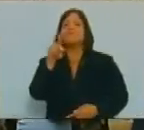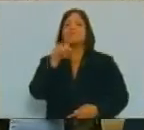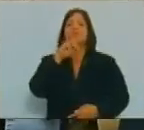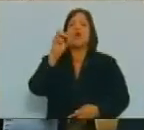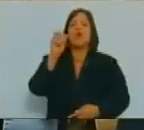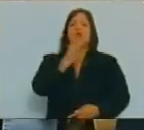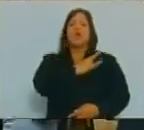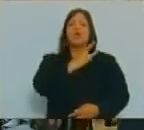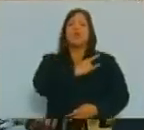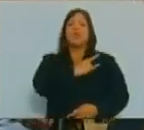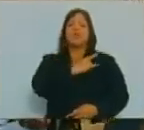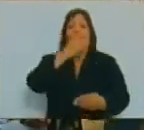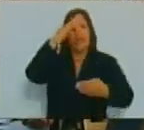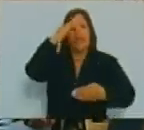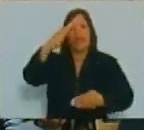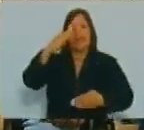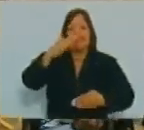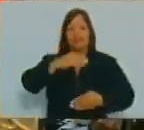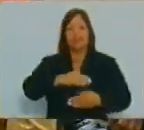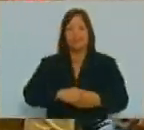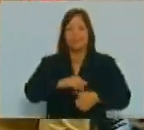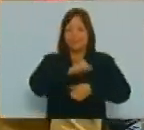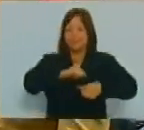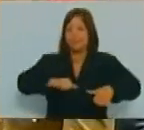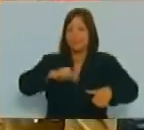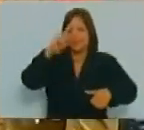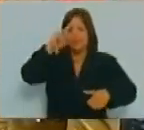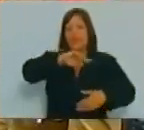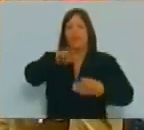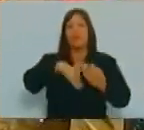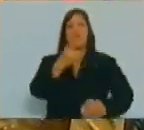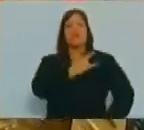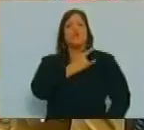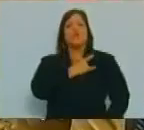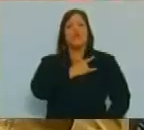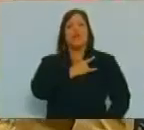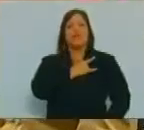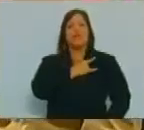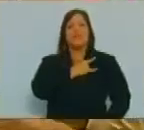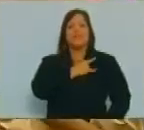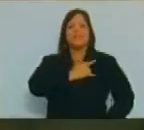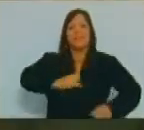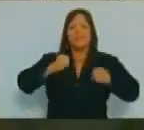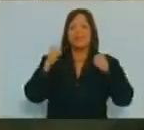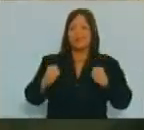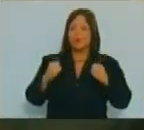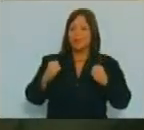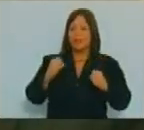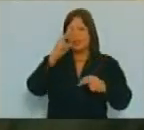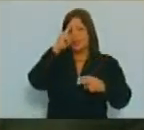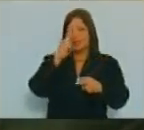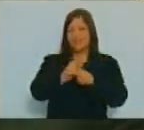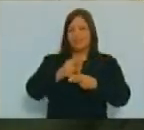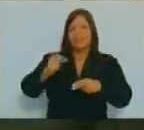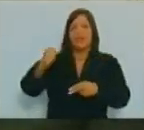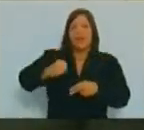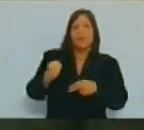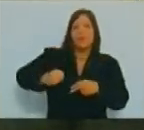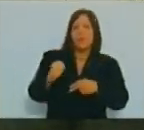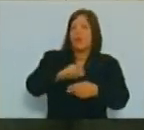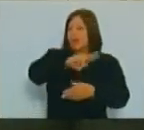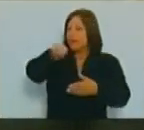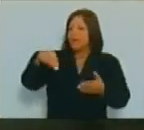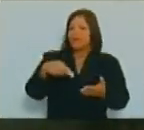de la academia de nuestra universidad nacional experimental de la seguridad del cuerpo de policía